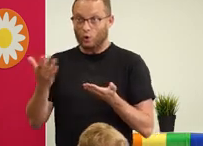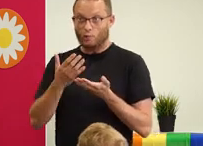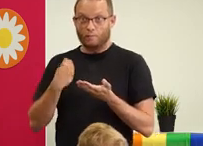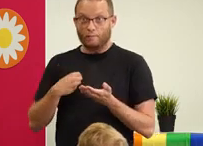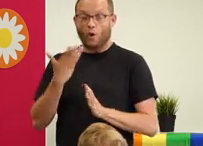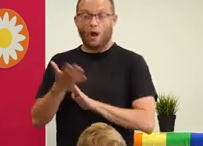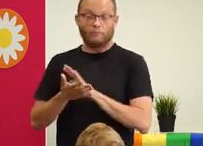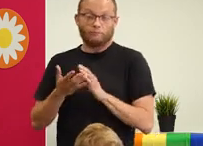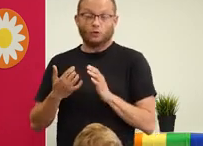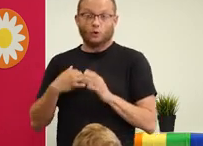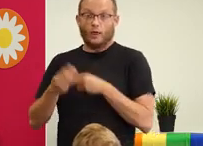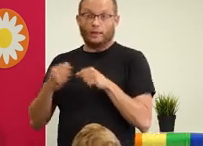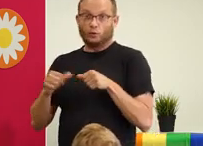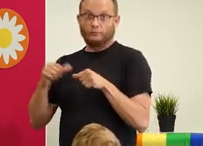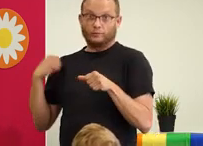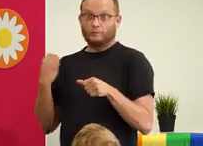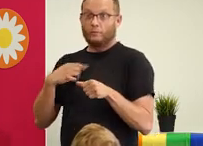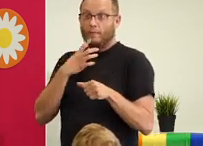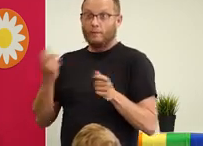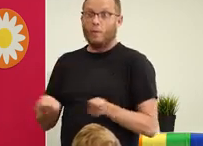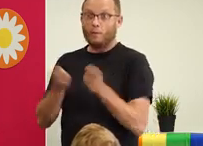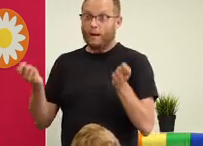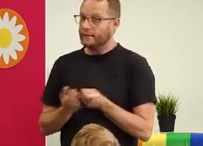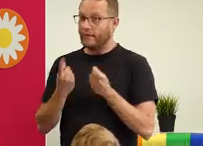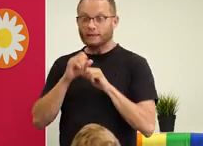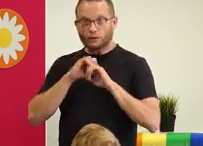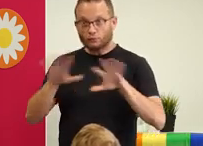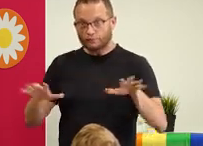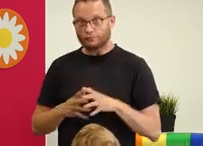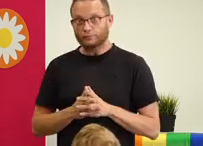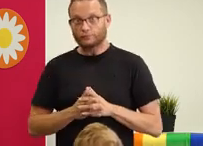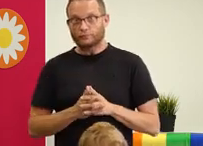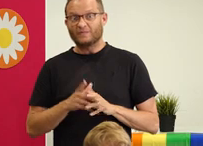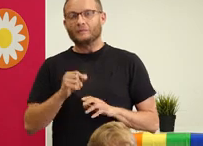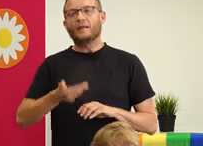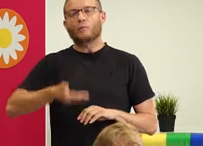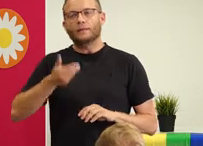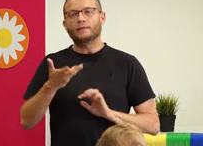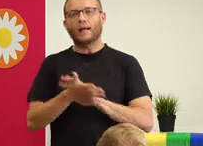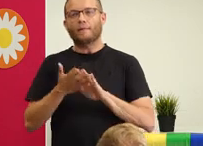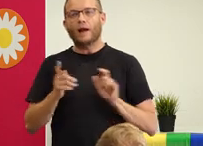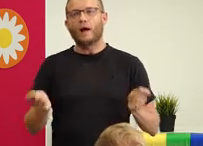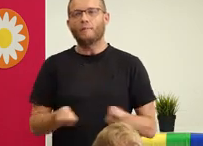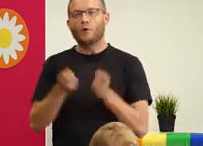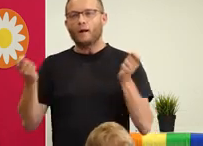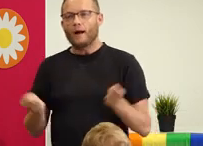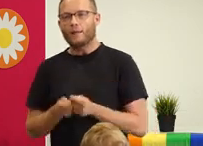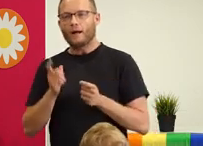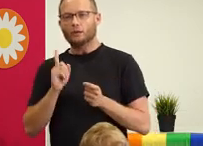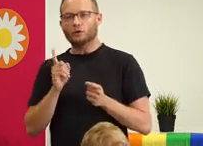es lo que acabo de decir, entonces necesito la propaganda. Y es importante mencionar las propagandas, no solo